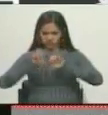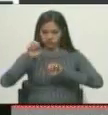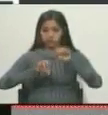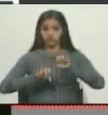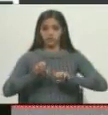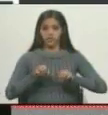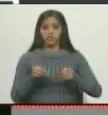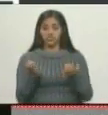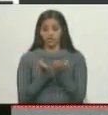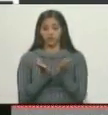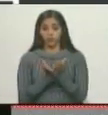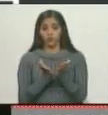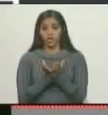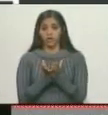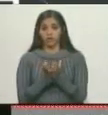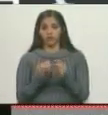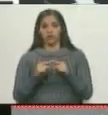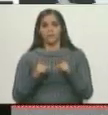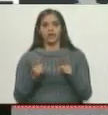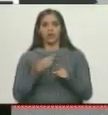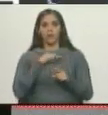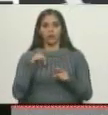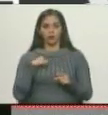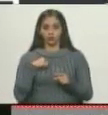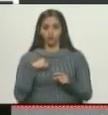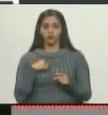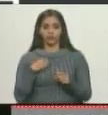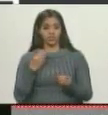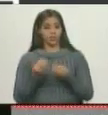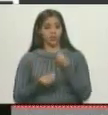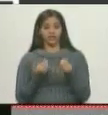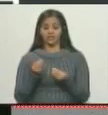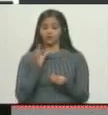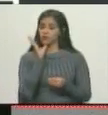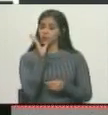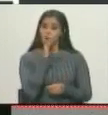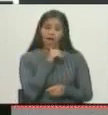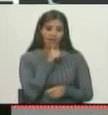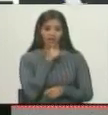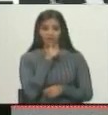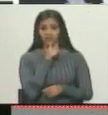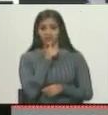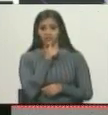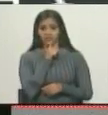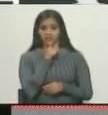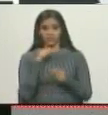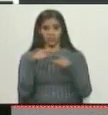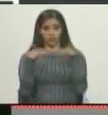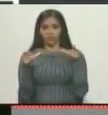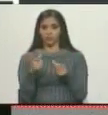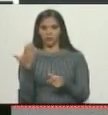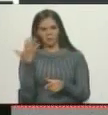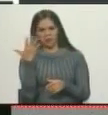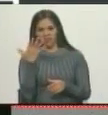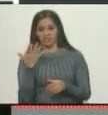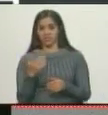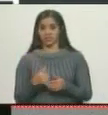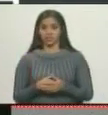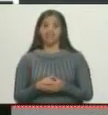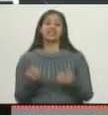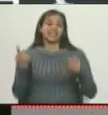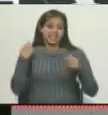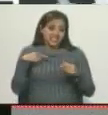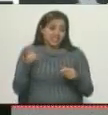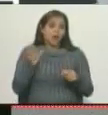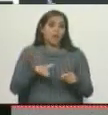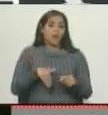Pero en esto, como no estamos haciendo nosotros, no hay casos parecidos. Quizás